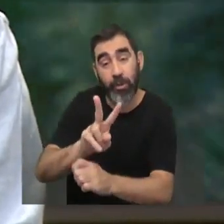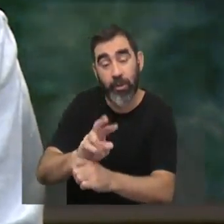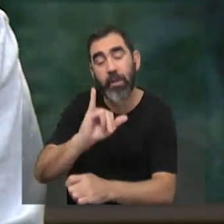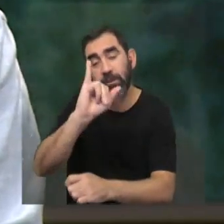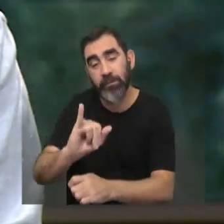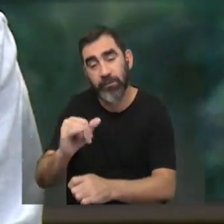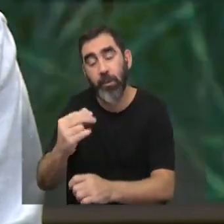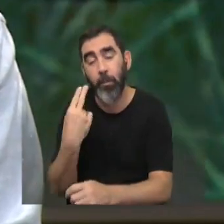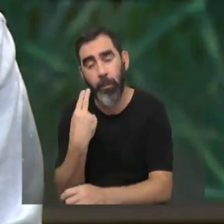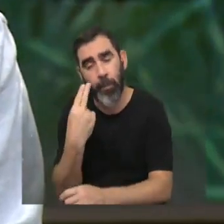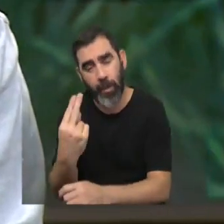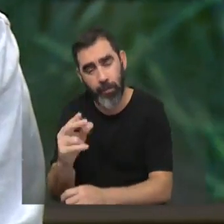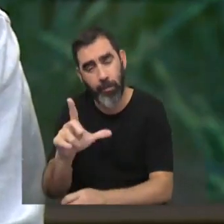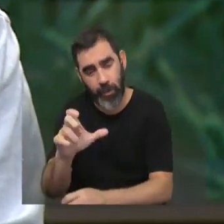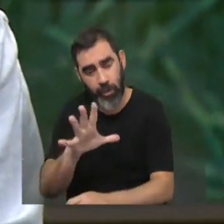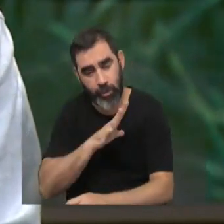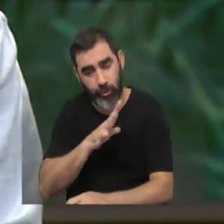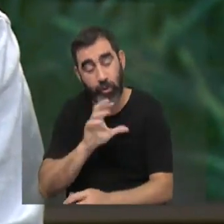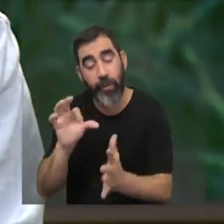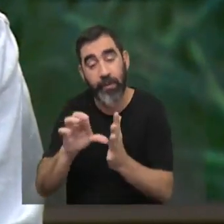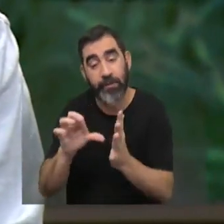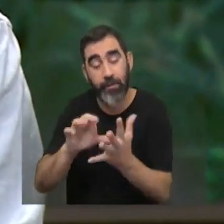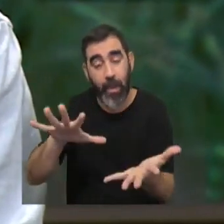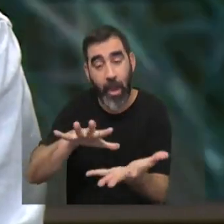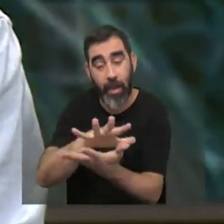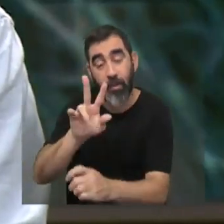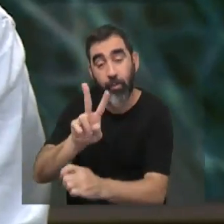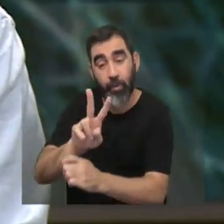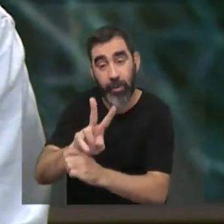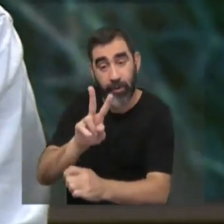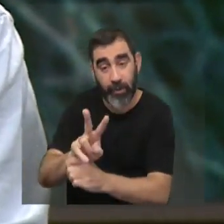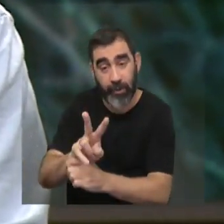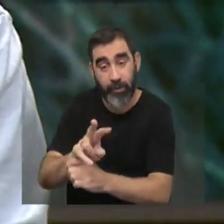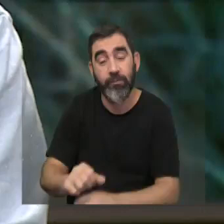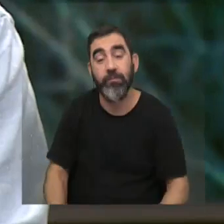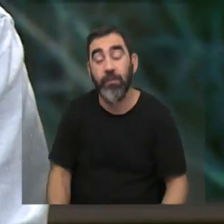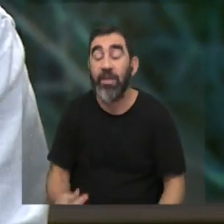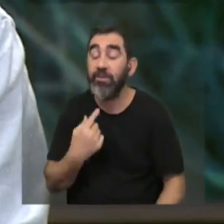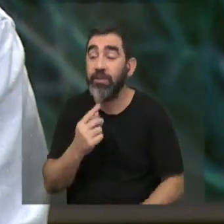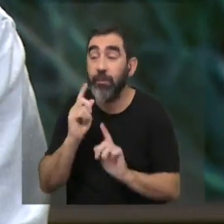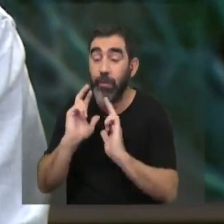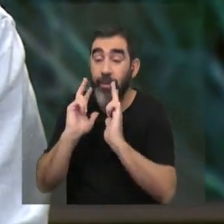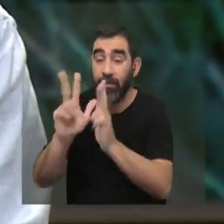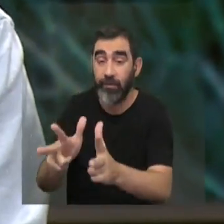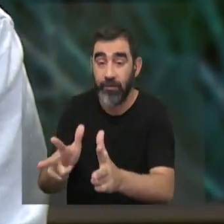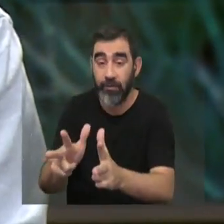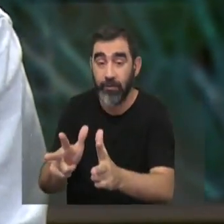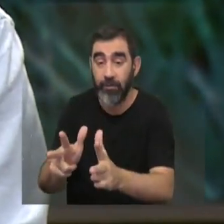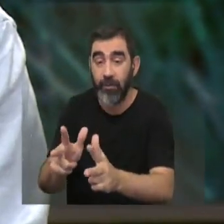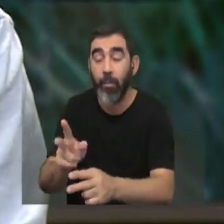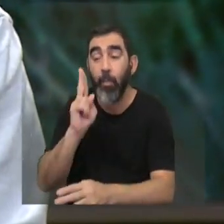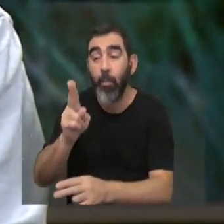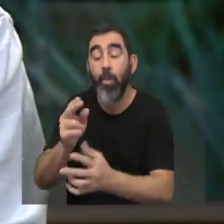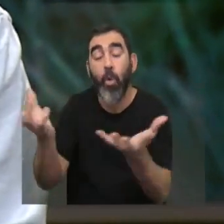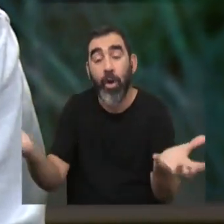tenemos las autorizaciones pertinentes del Sistema Nacional de Área Protegida. Conviene también mencionar que hay una veda de quema